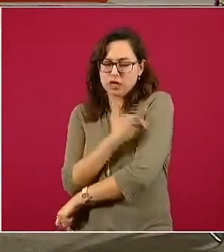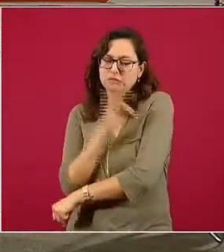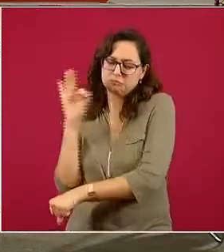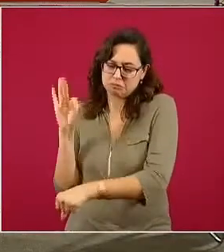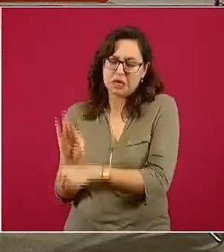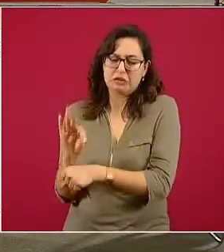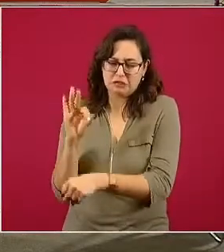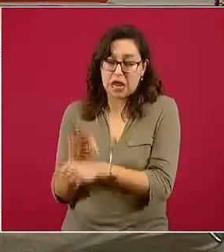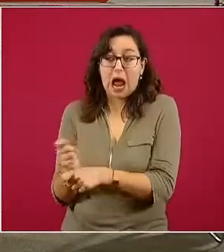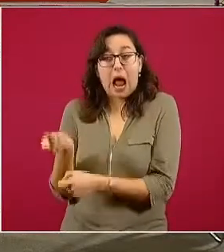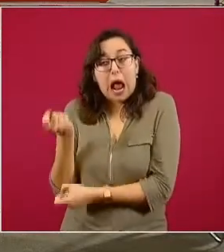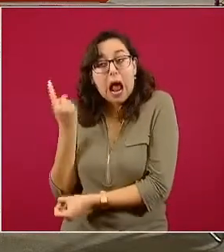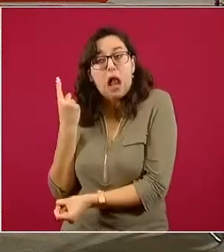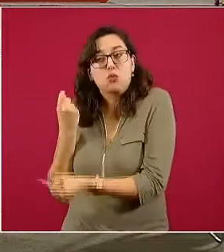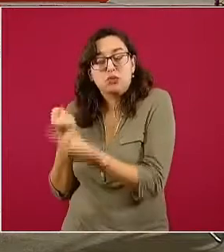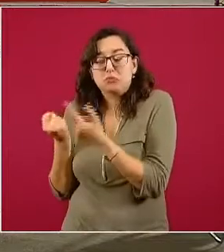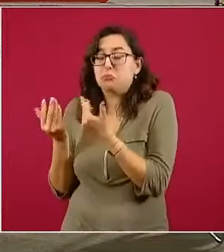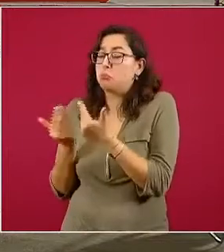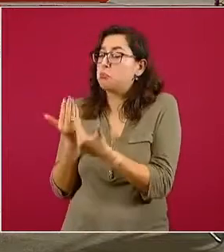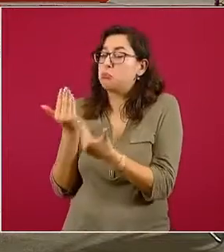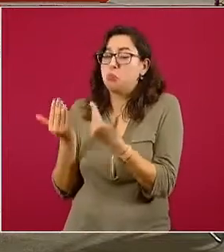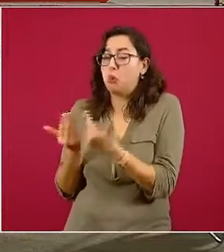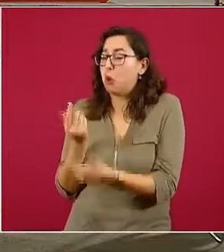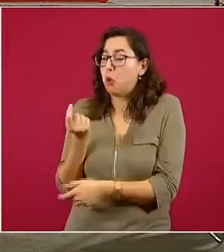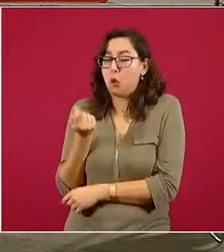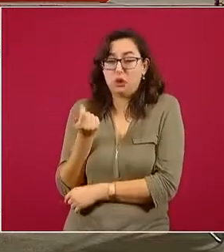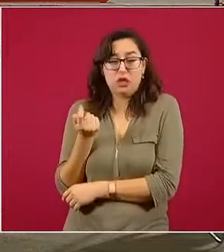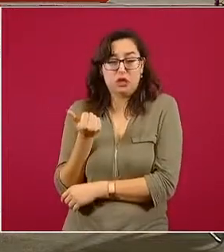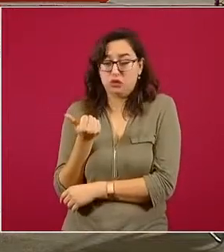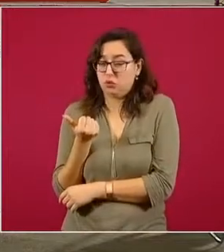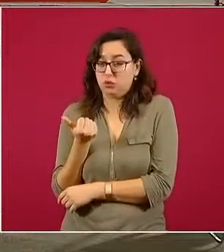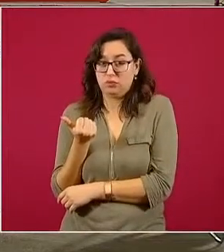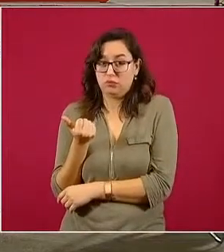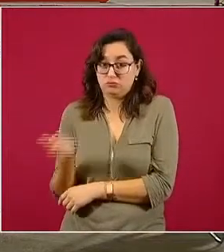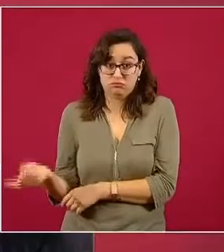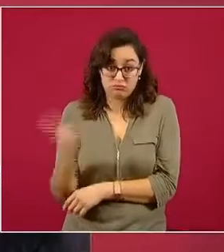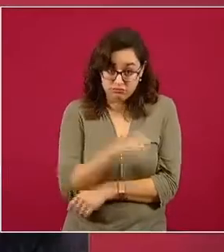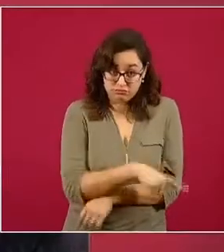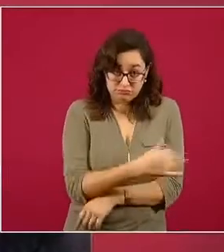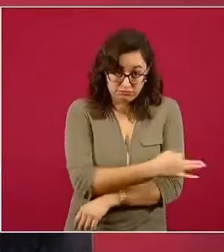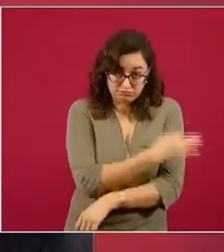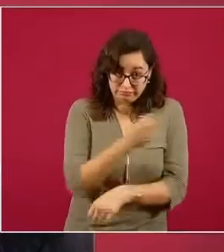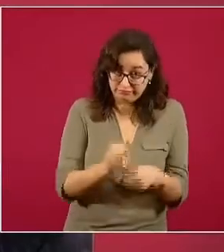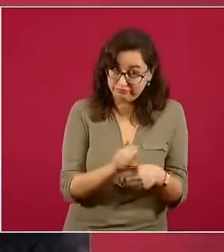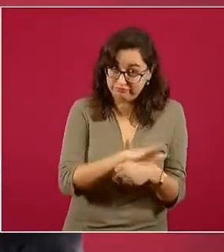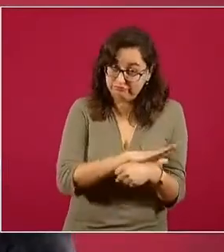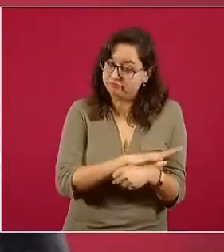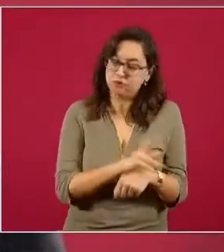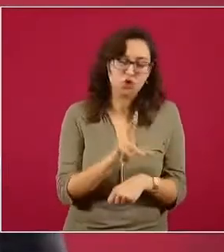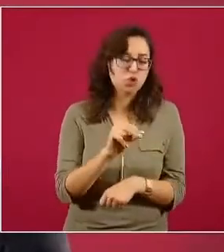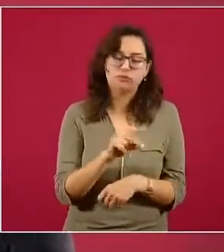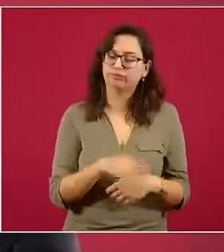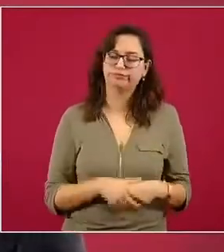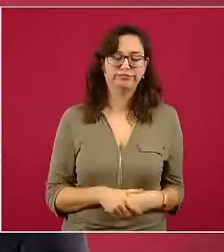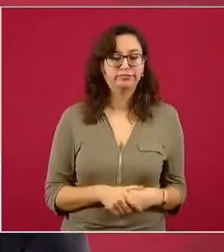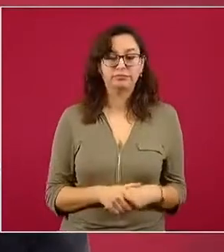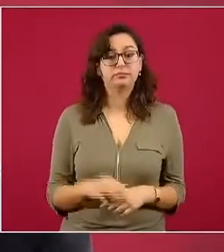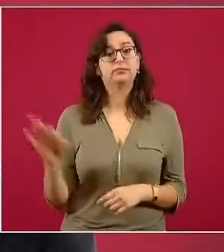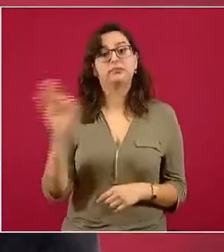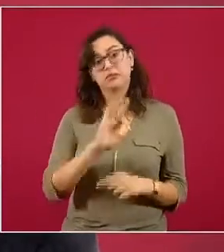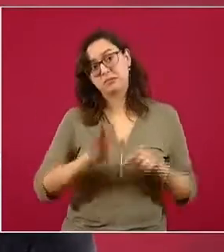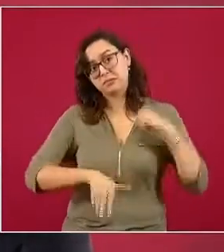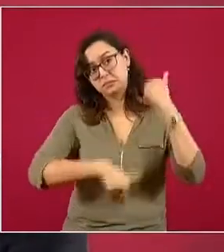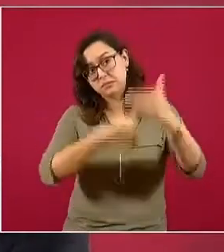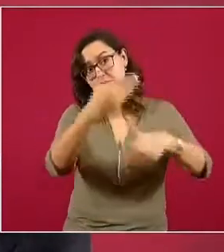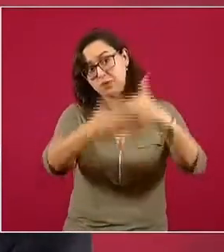de la enfermedad. Por el momento, o hasta el momento, no es el caso de la vacuna contra COVID. Pudiera llegar a serlo, no se